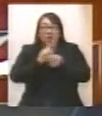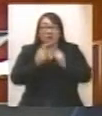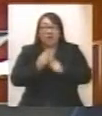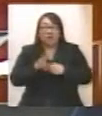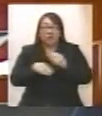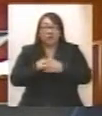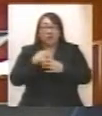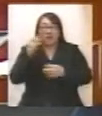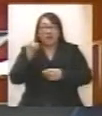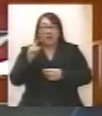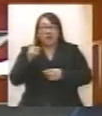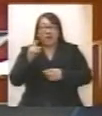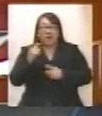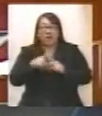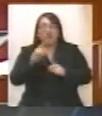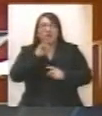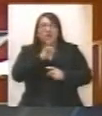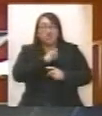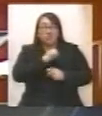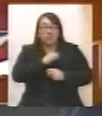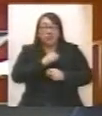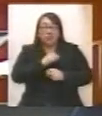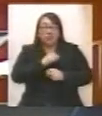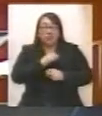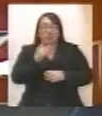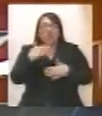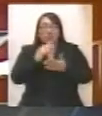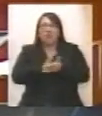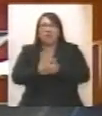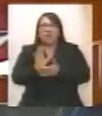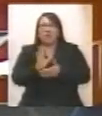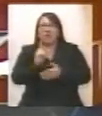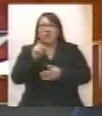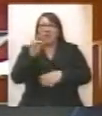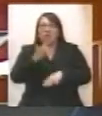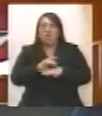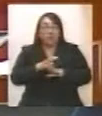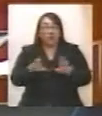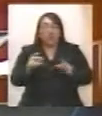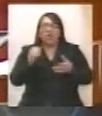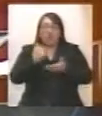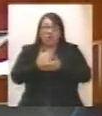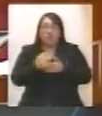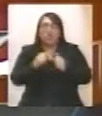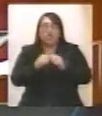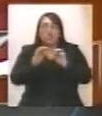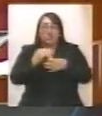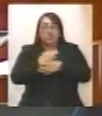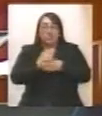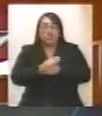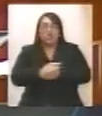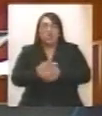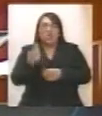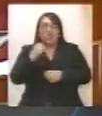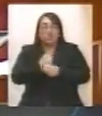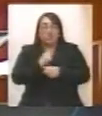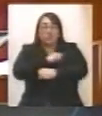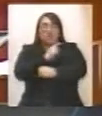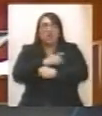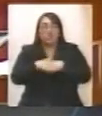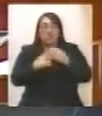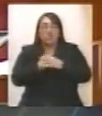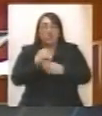de los mecanismos interinstitucionales a fin de evitar su impunidad. Y en esa misma línea, vamos a fortalecer el